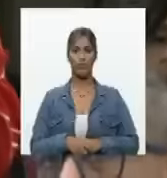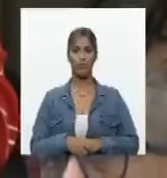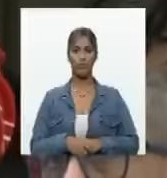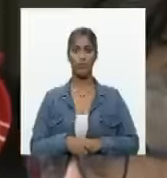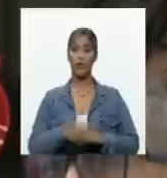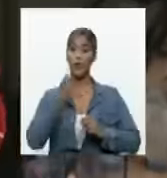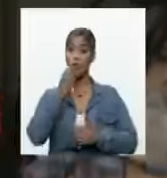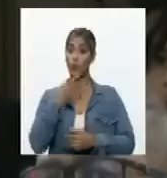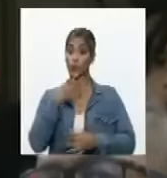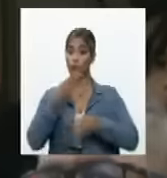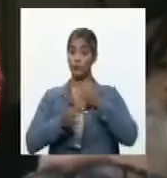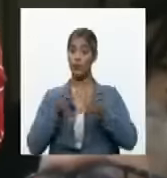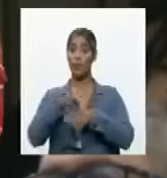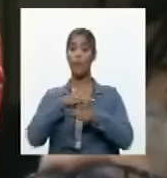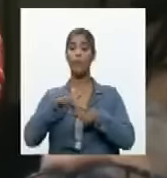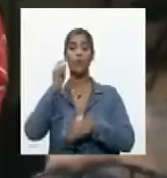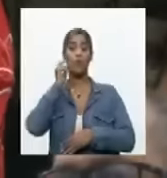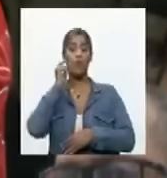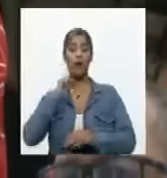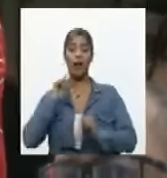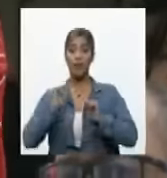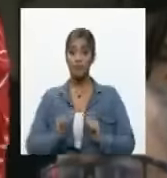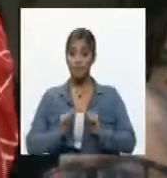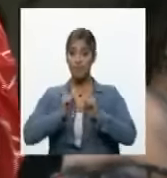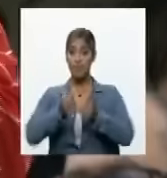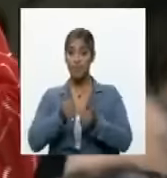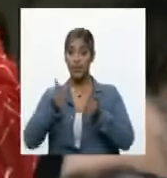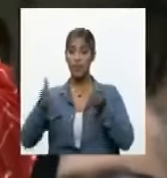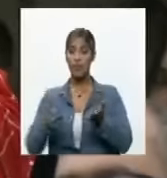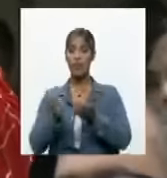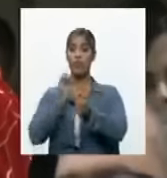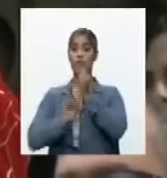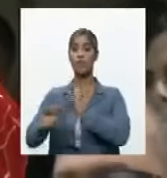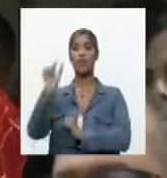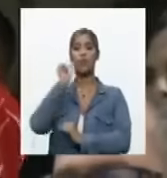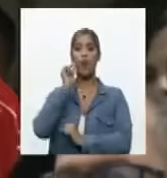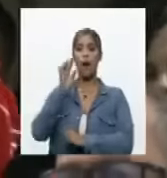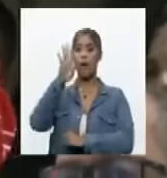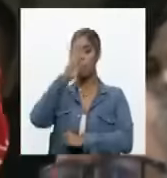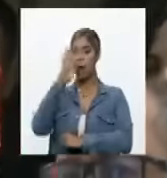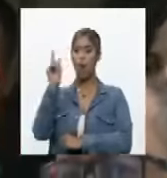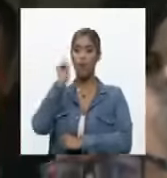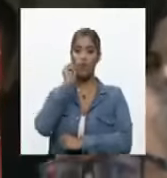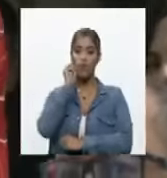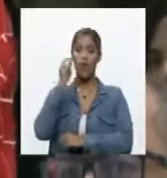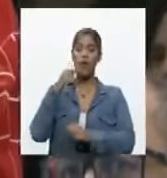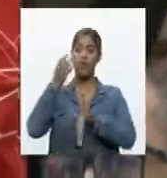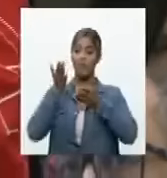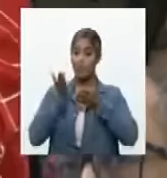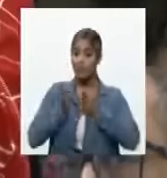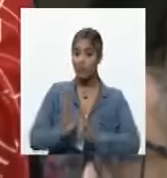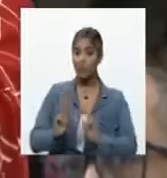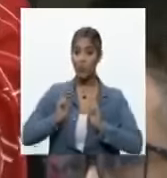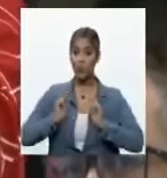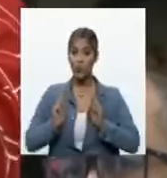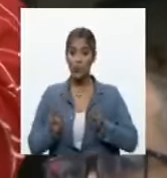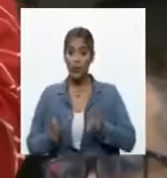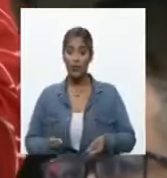y bueno, que desde allí se impulsó la Defensoría de la Mujer, el Banco de la Mujer, Parto Humanizado